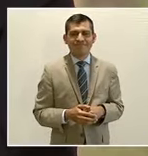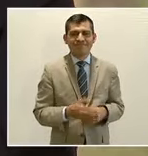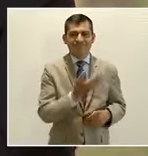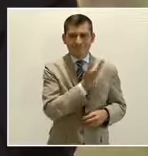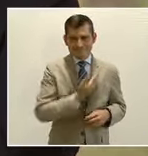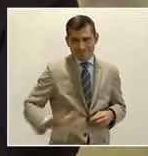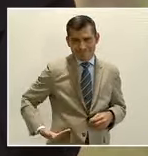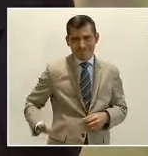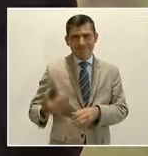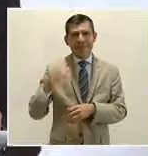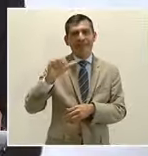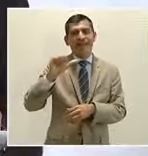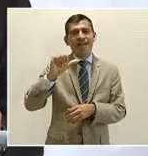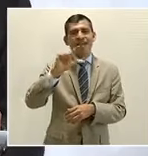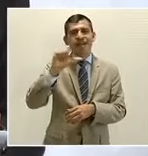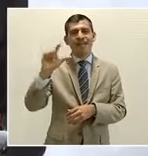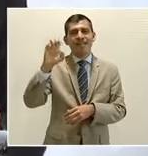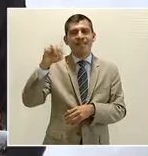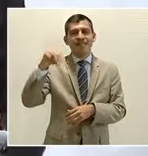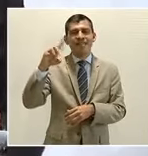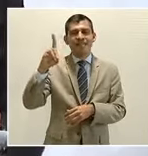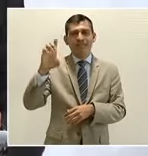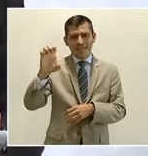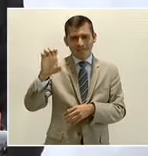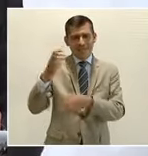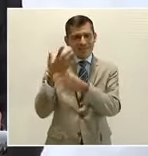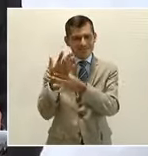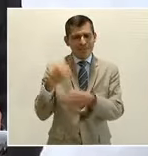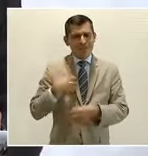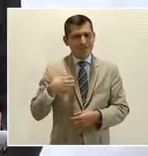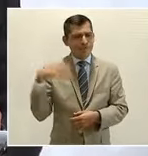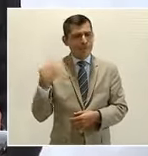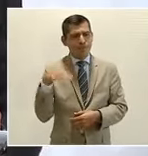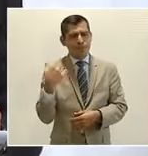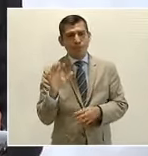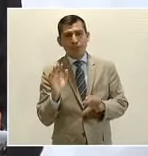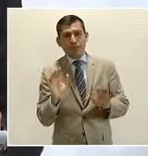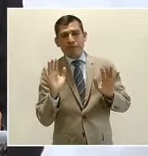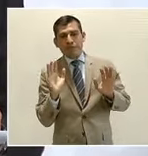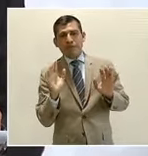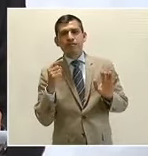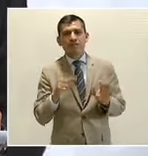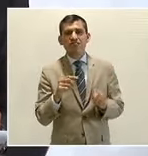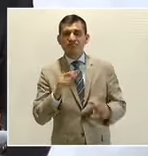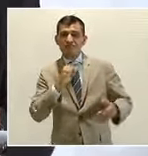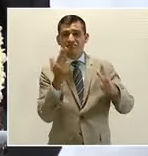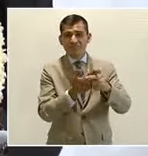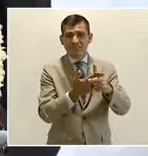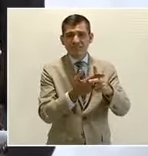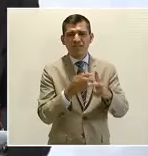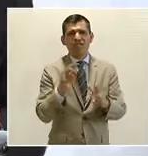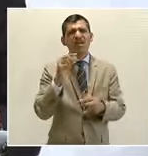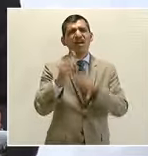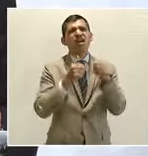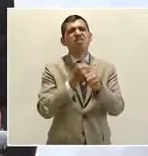Allende que yo lo admiro mucho porque lo asesinaron un golpe de estado en